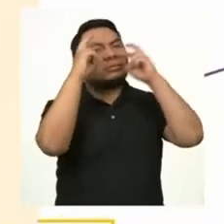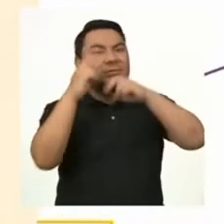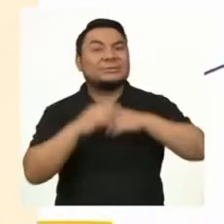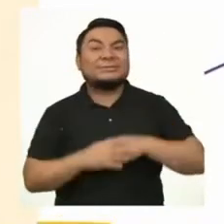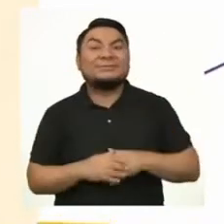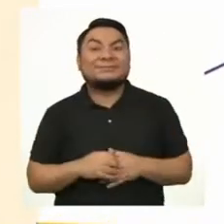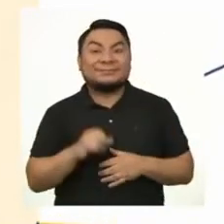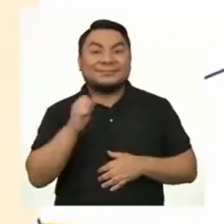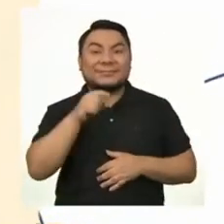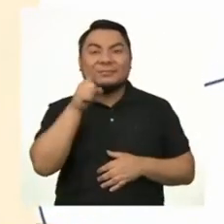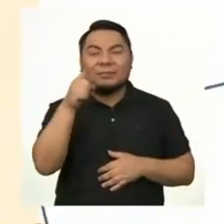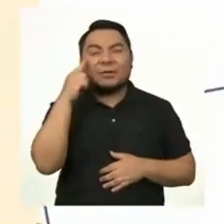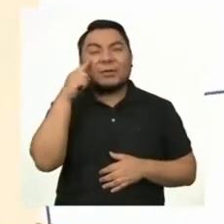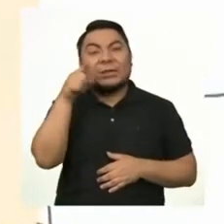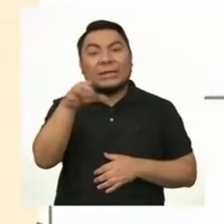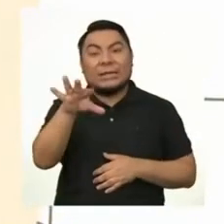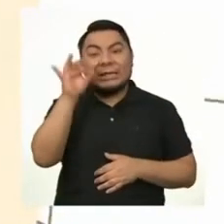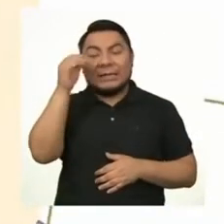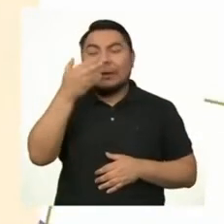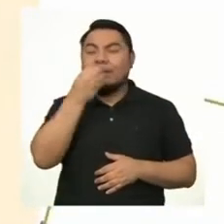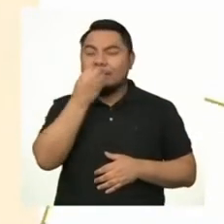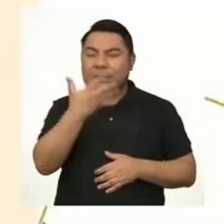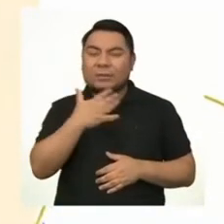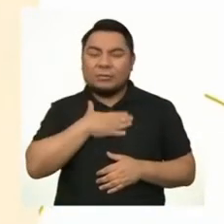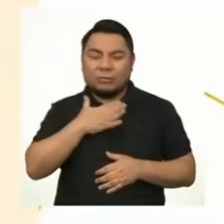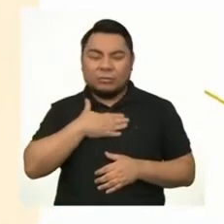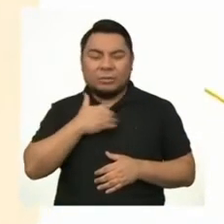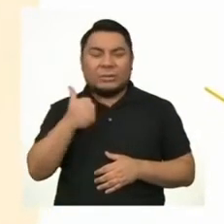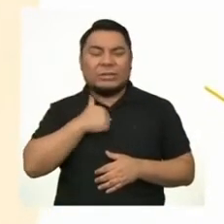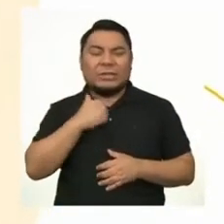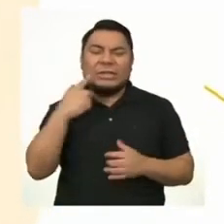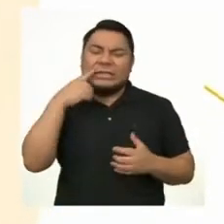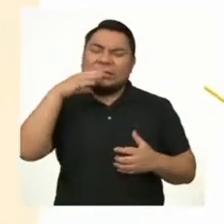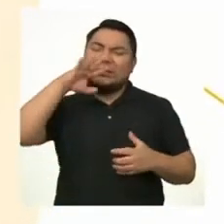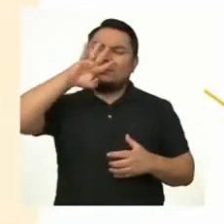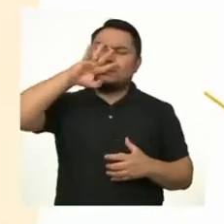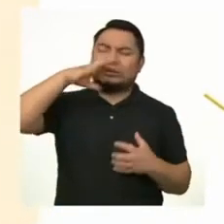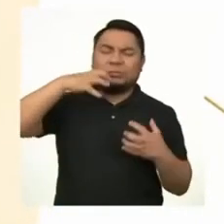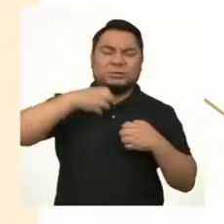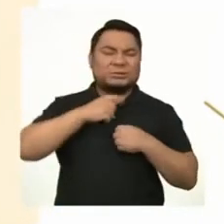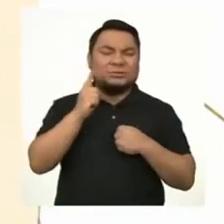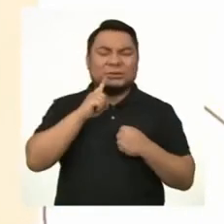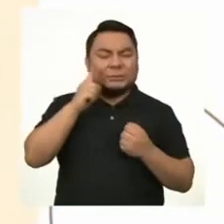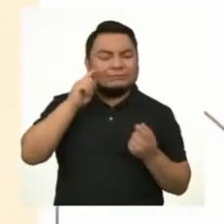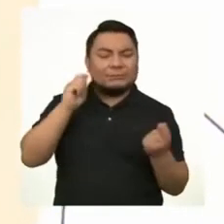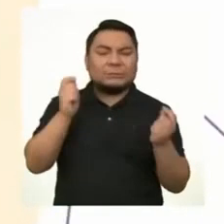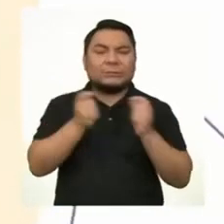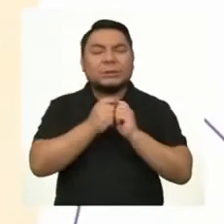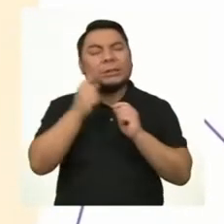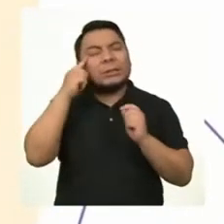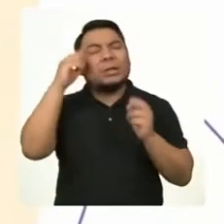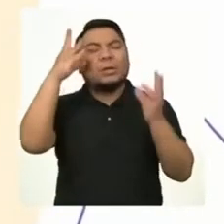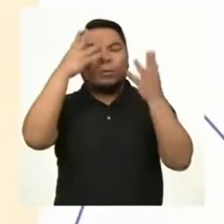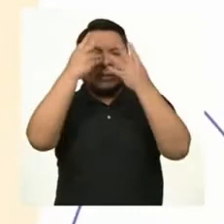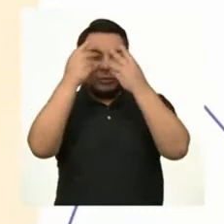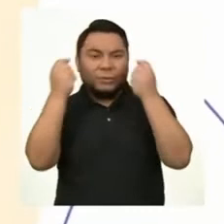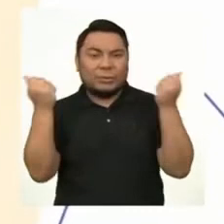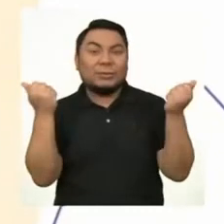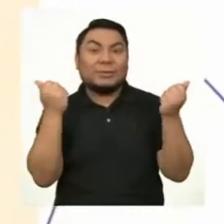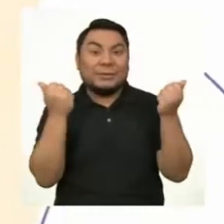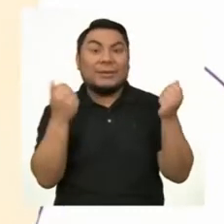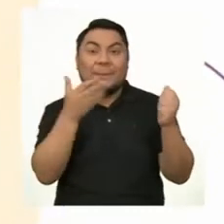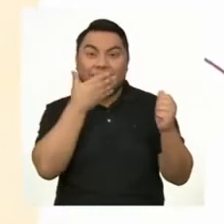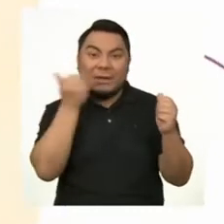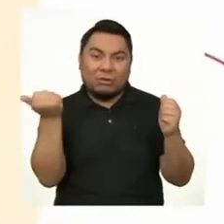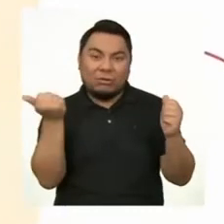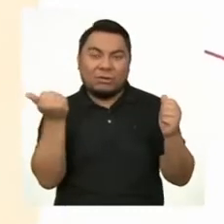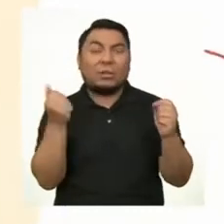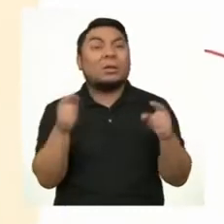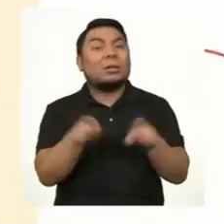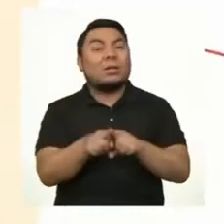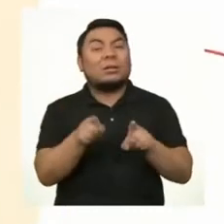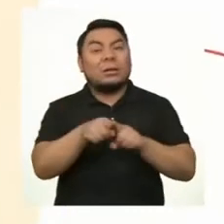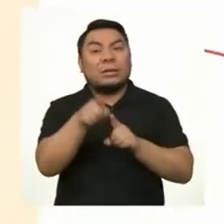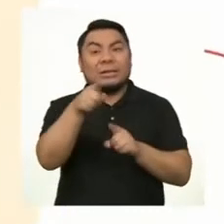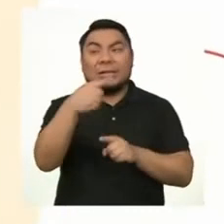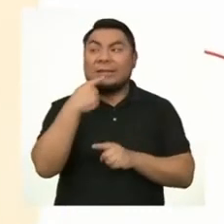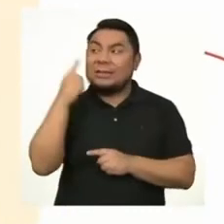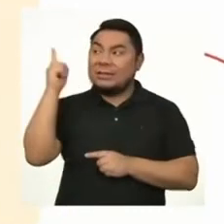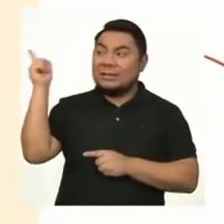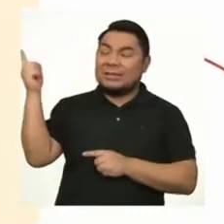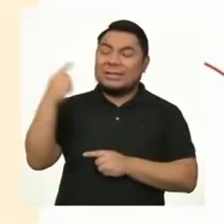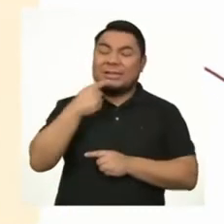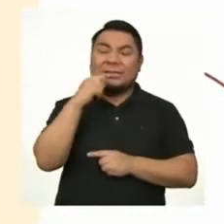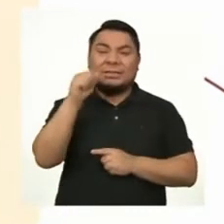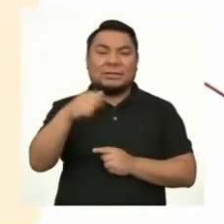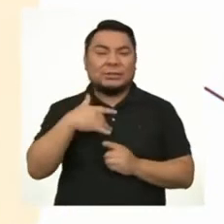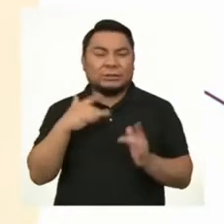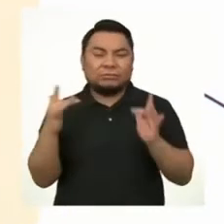bien nuestras batallas, dicen por ahí, para no frustrarnos. Ajá, y en la segunda parte habla de mantenerse en conexión